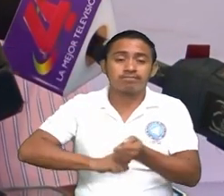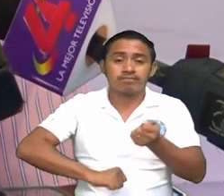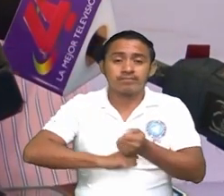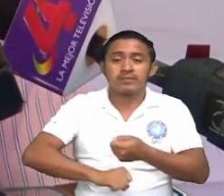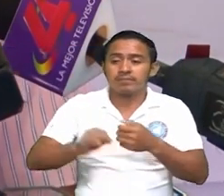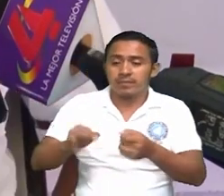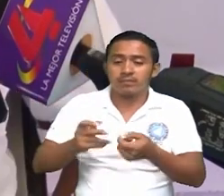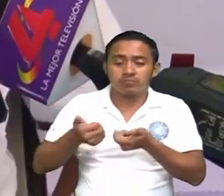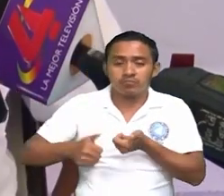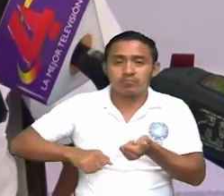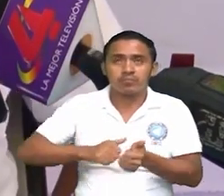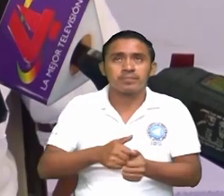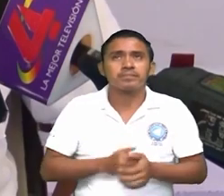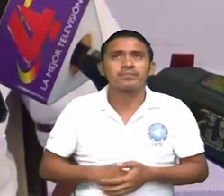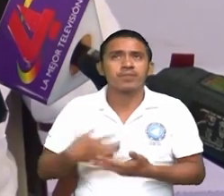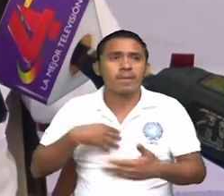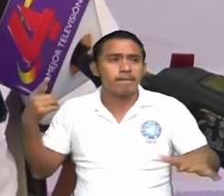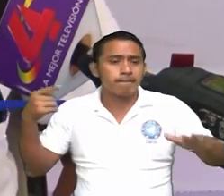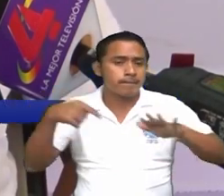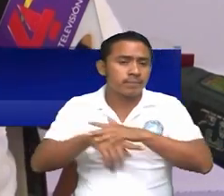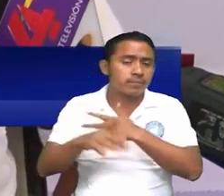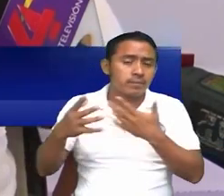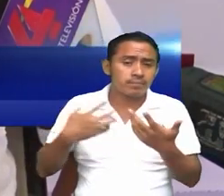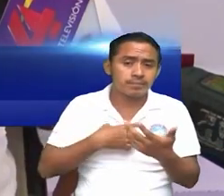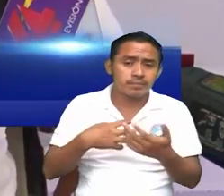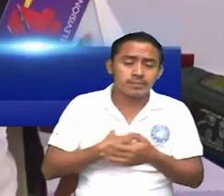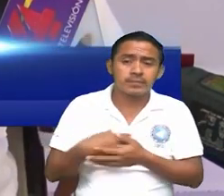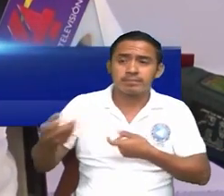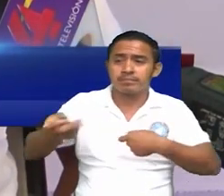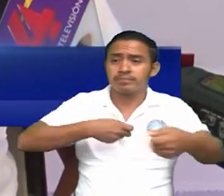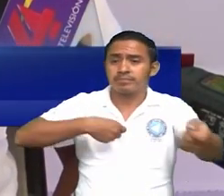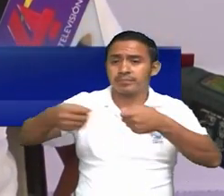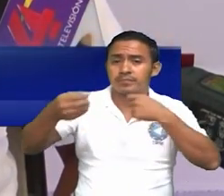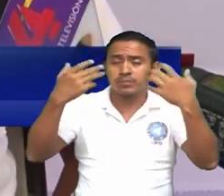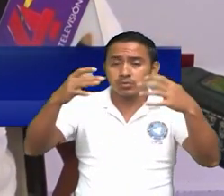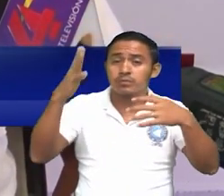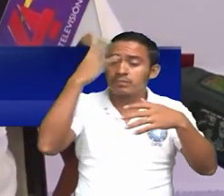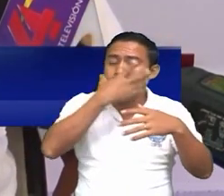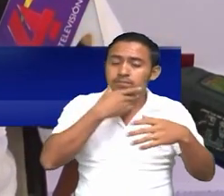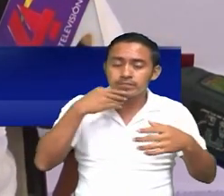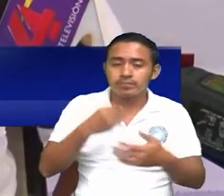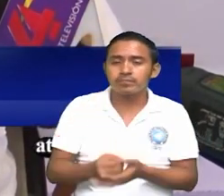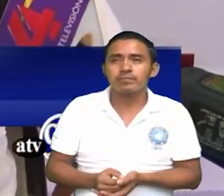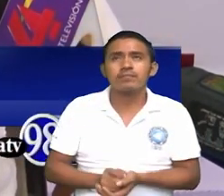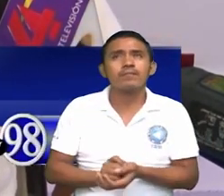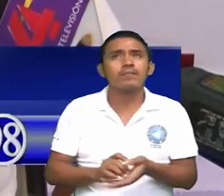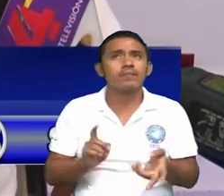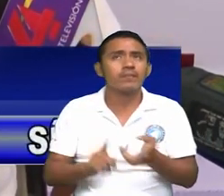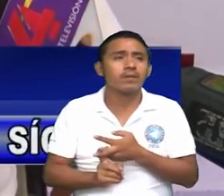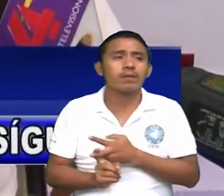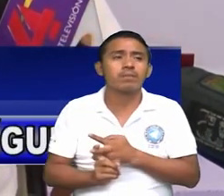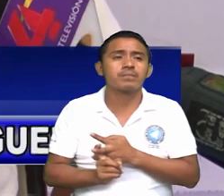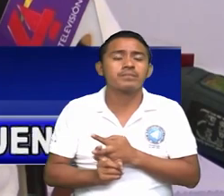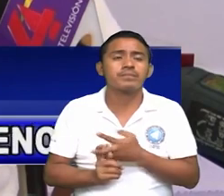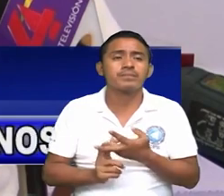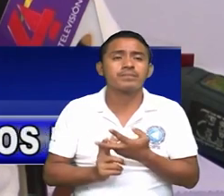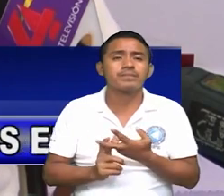ha dado seguimiento. La meta de nosotros siempre es ofertar un producto de calidad